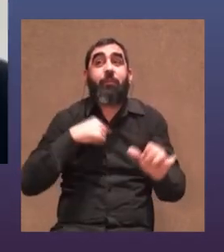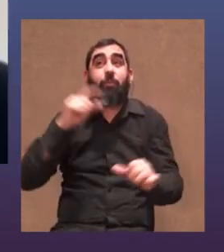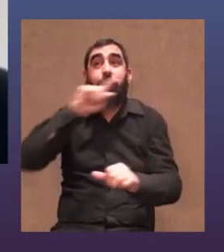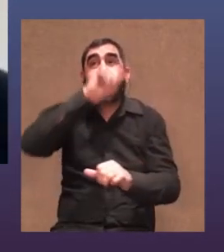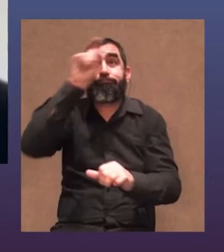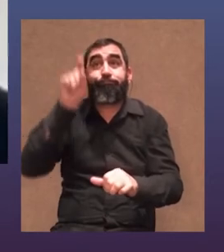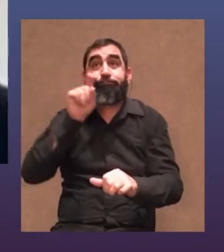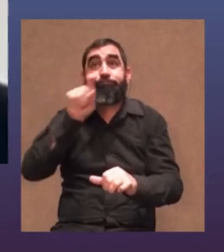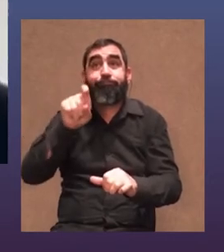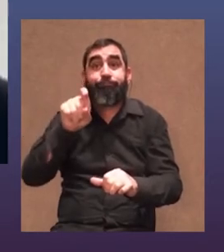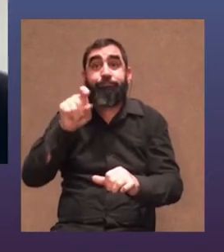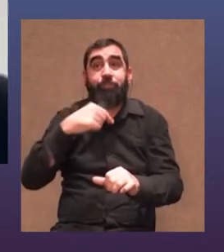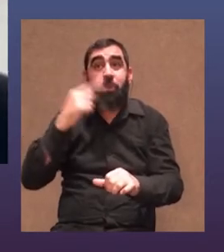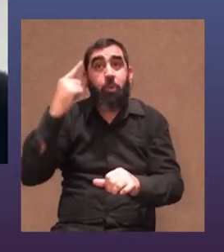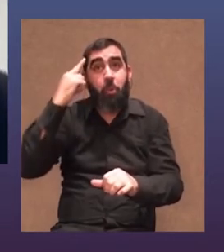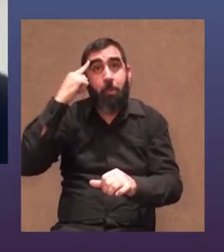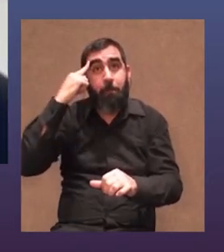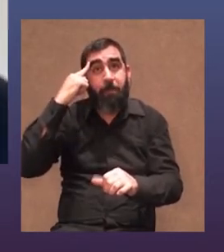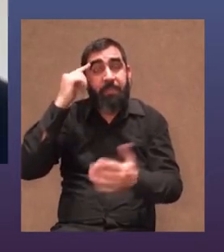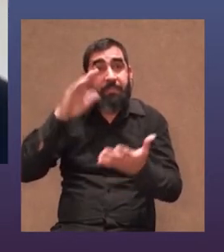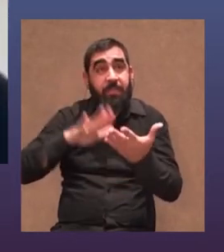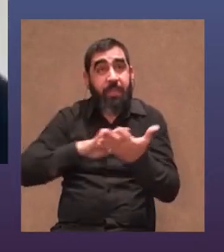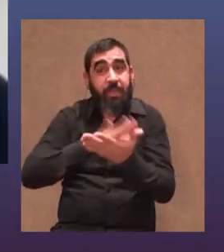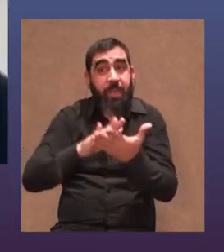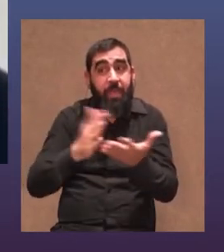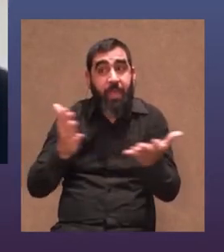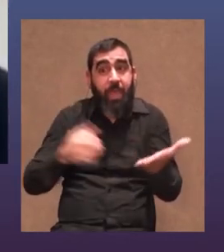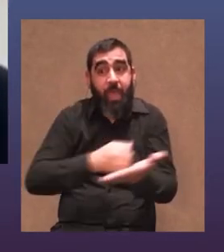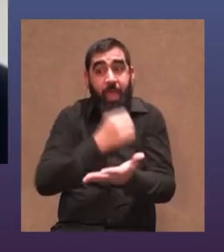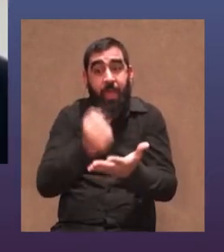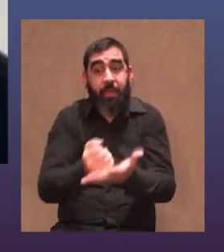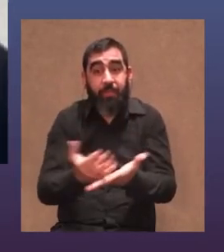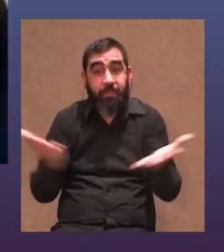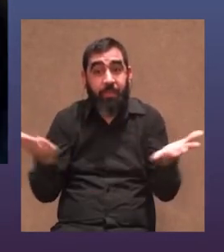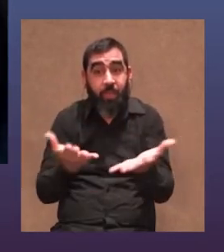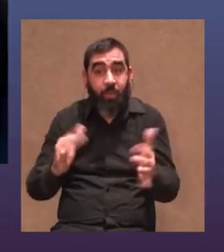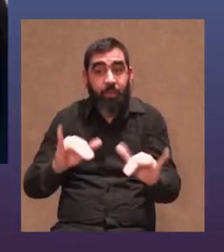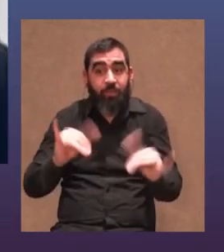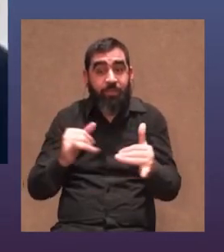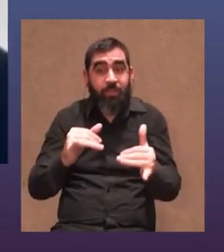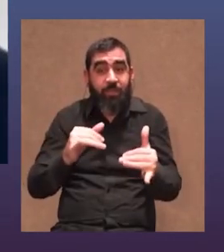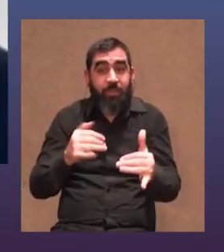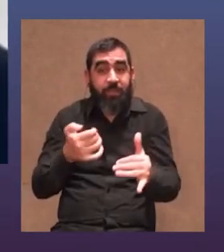porque no había pensado hasta ahora, que ya es una cuestión